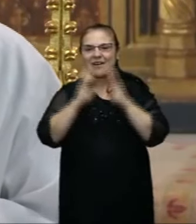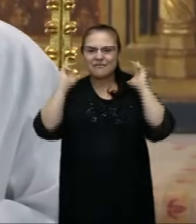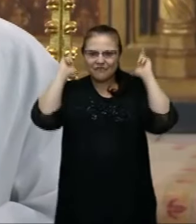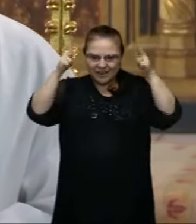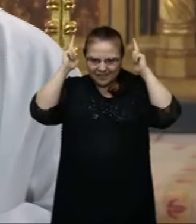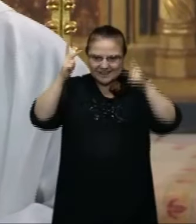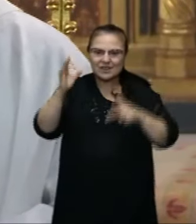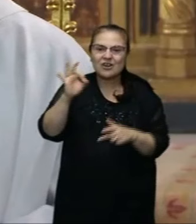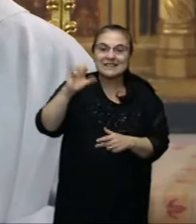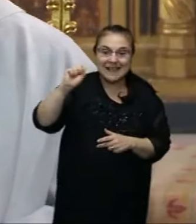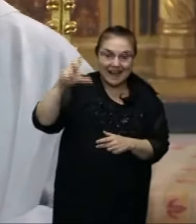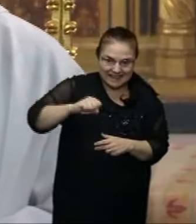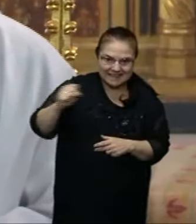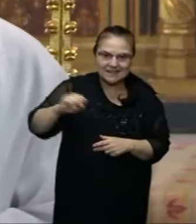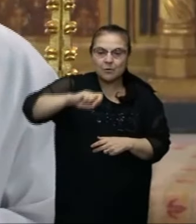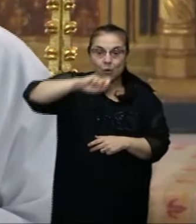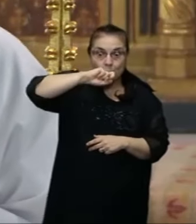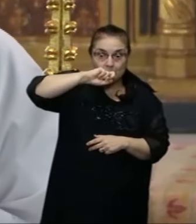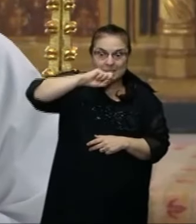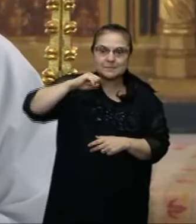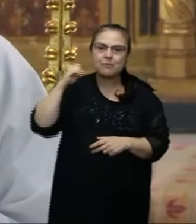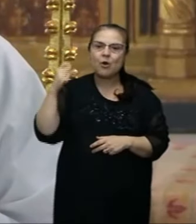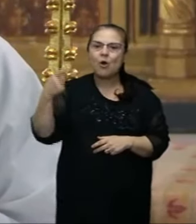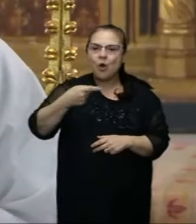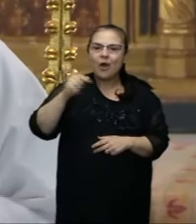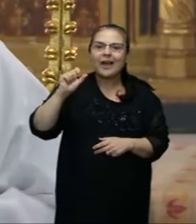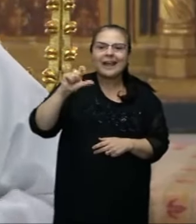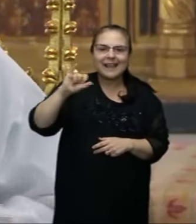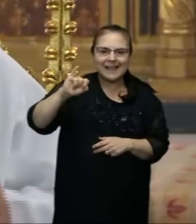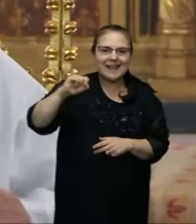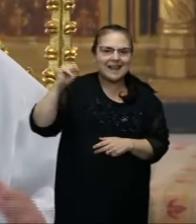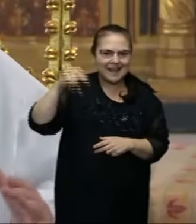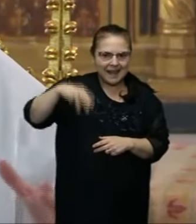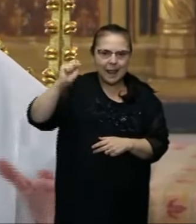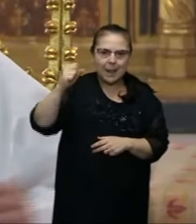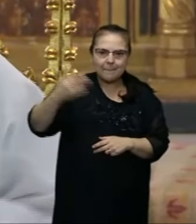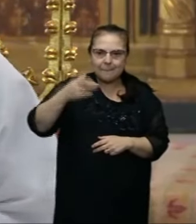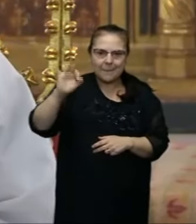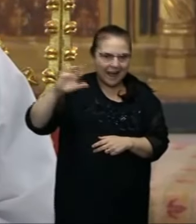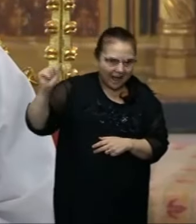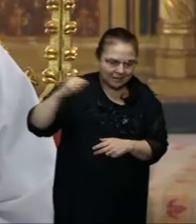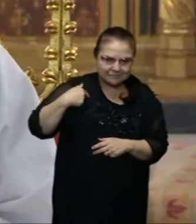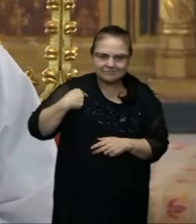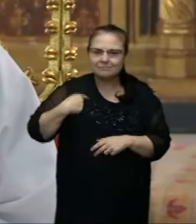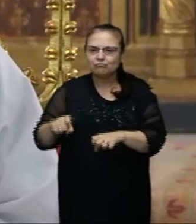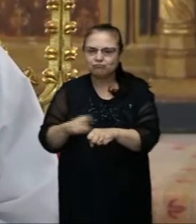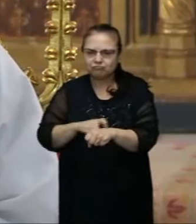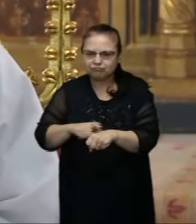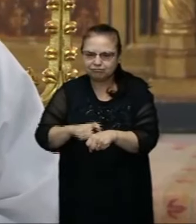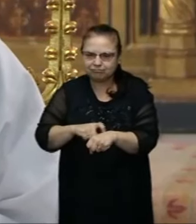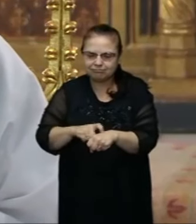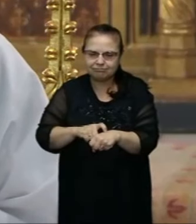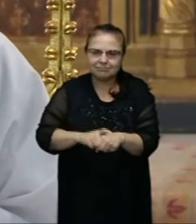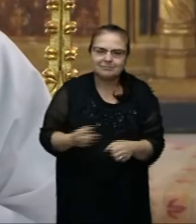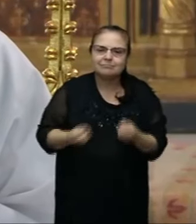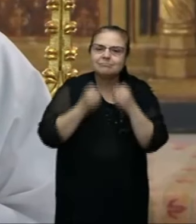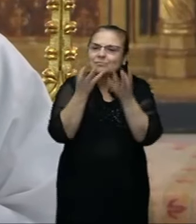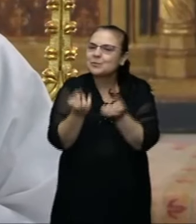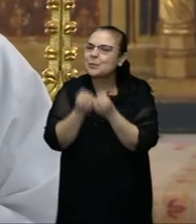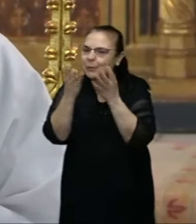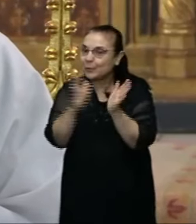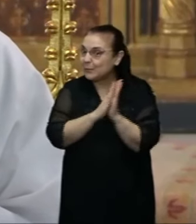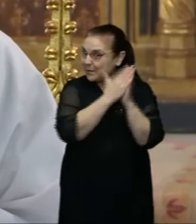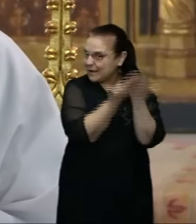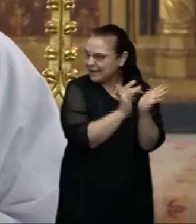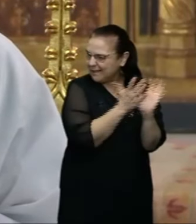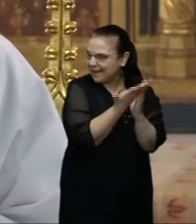Sales, este obispo de Ginebra, que se caracterizó por intentar anunciar el Evangelio en medio de las dificultades y que hace